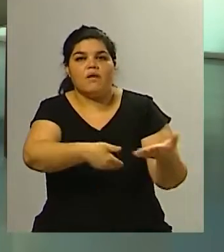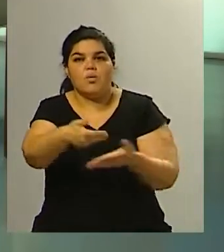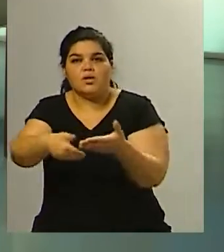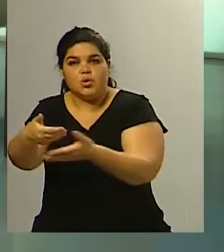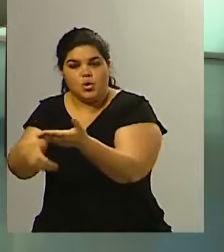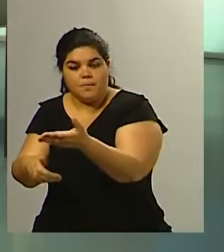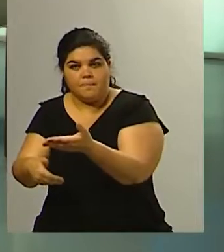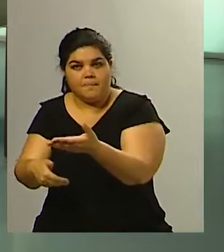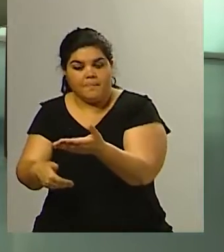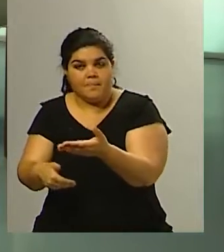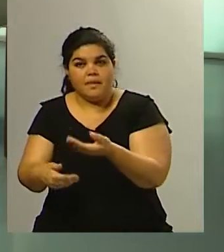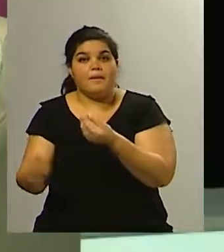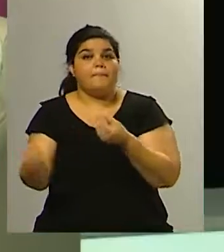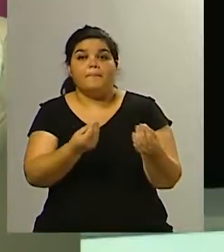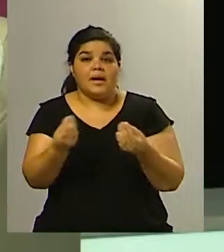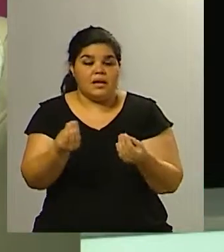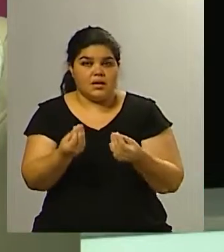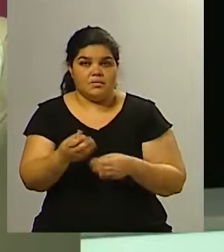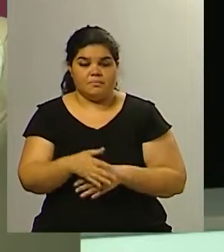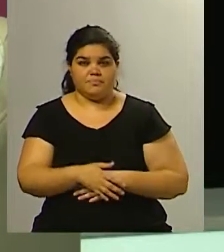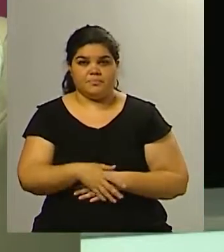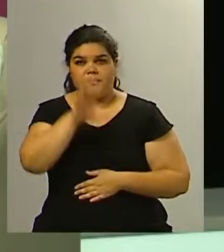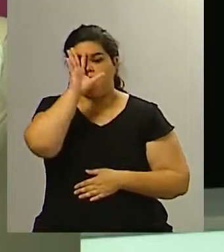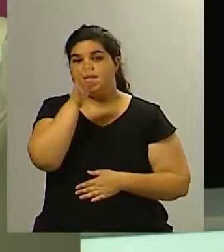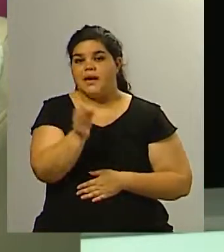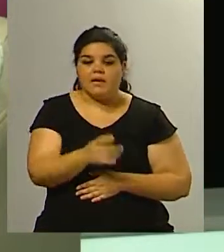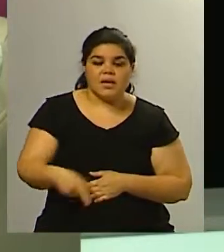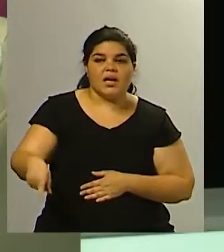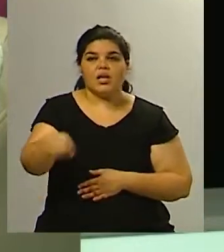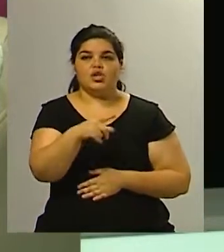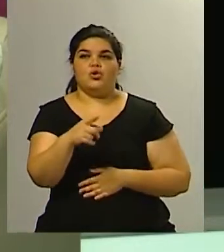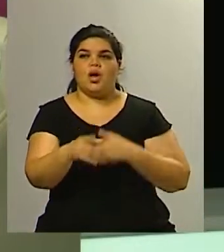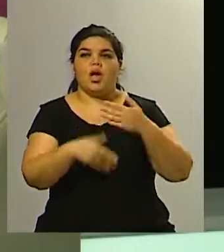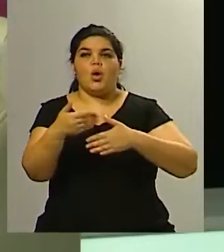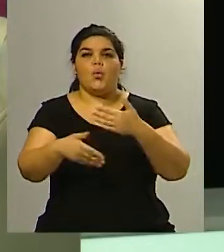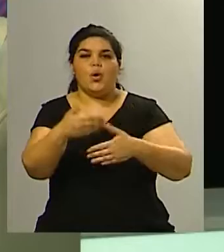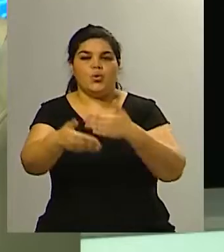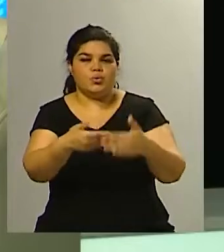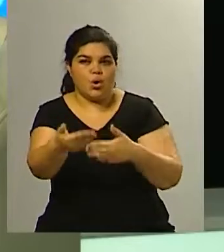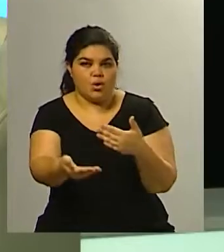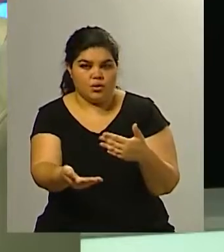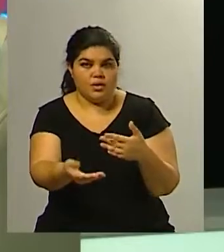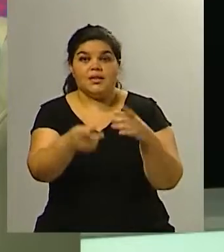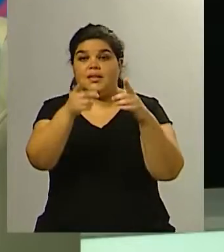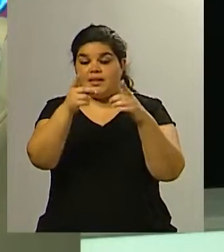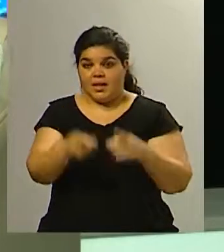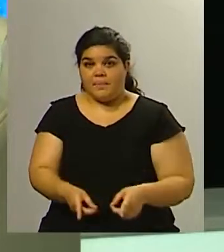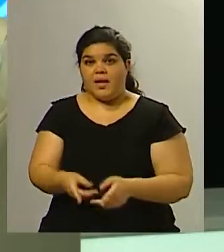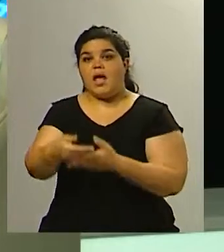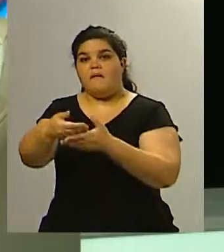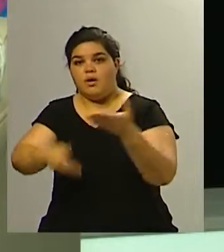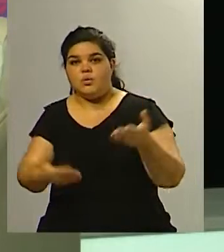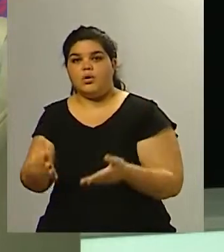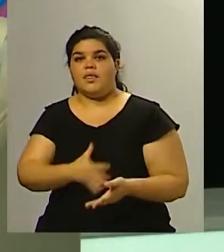que nos alcanzan los docentes para saber también cómo vamos la evolución de nuestra carrera. Y después tenemos evaluación a los